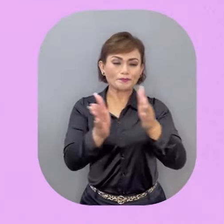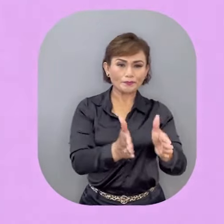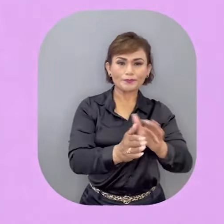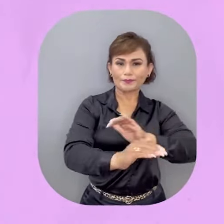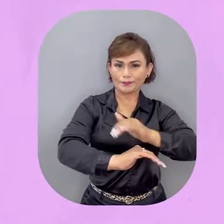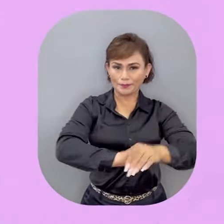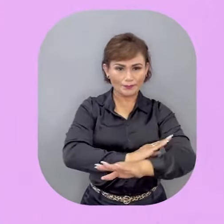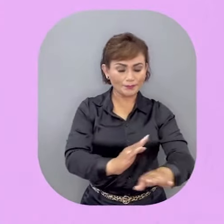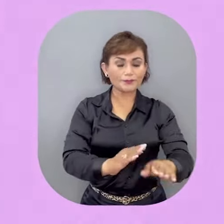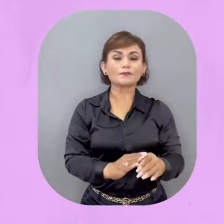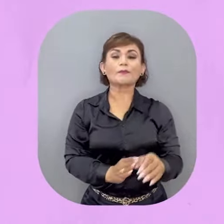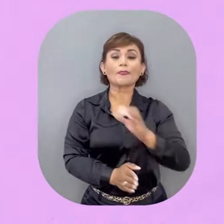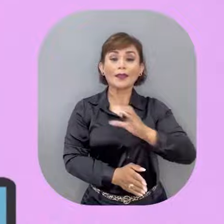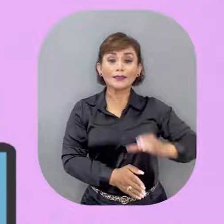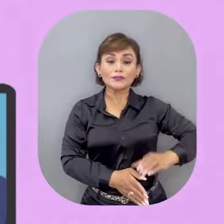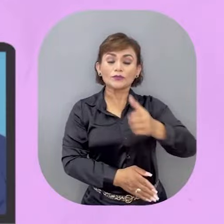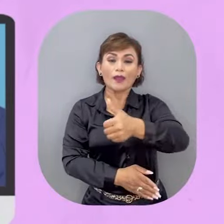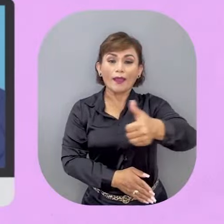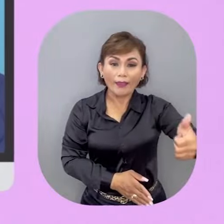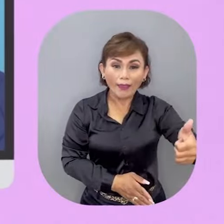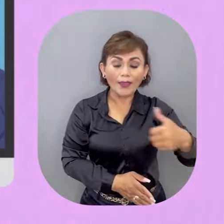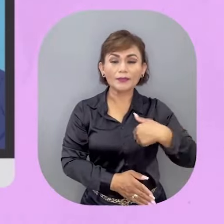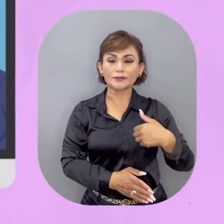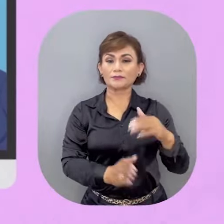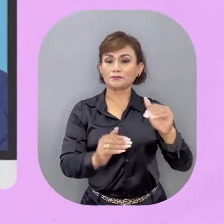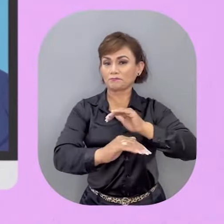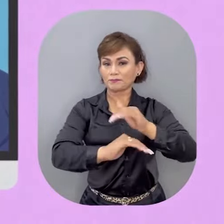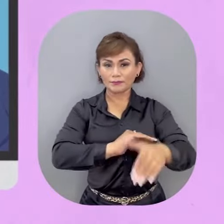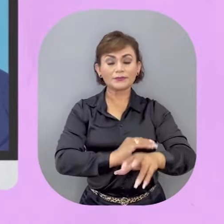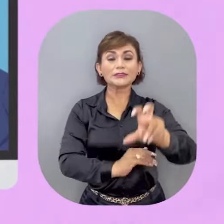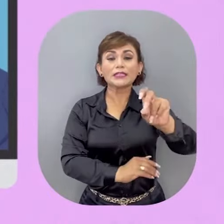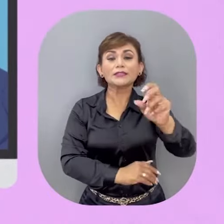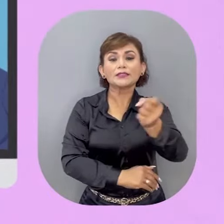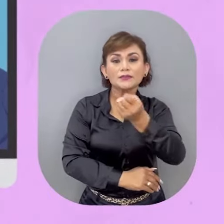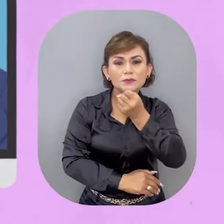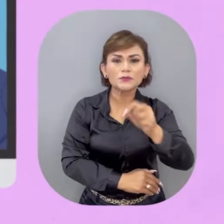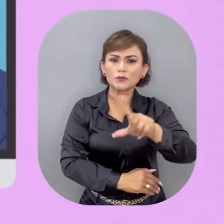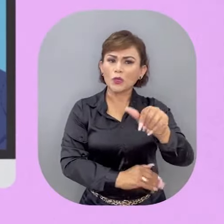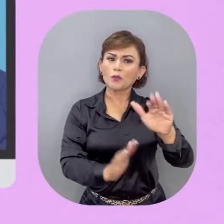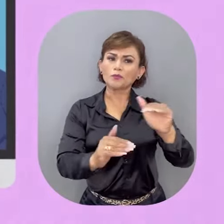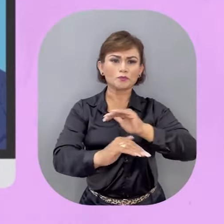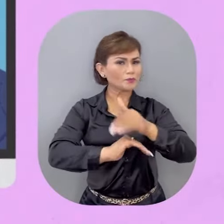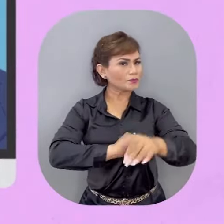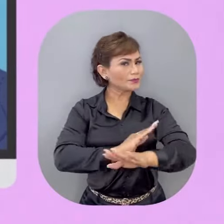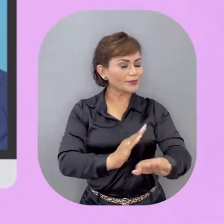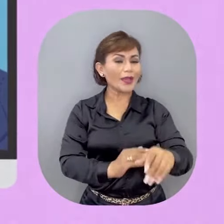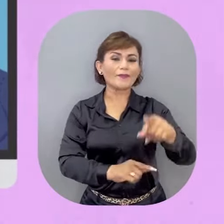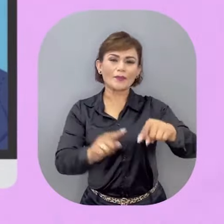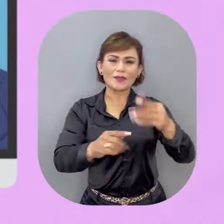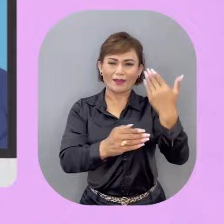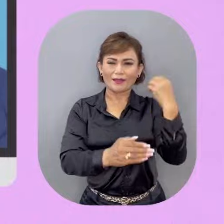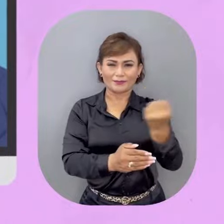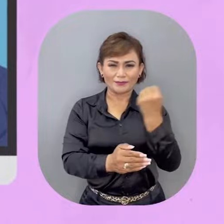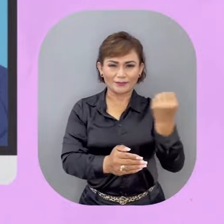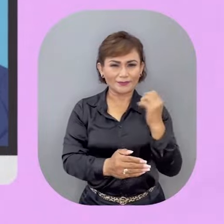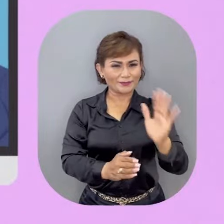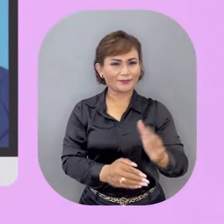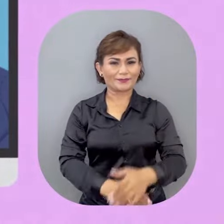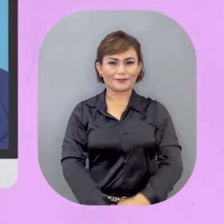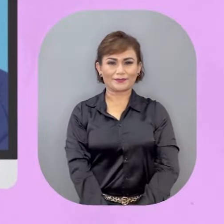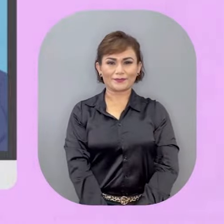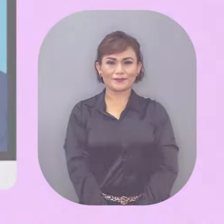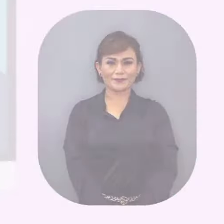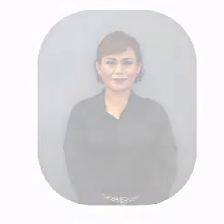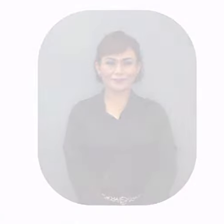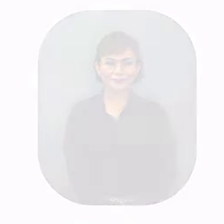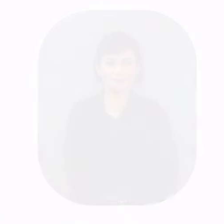videoconferencia. Despedida. Cada candidatura tendrá hasta 30 segundos para concluir su participación y despedirse, conforme